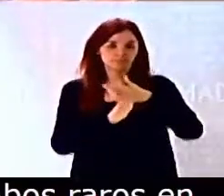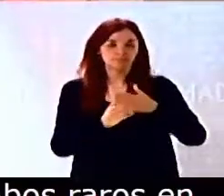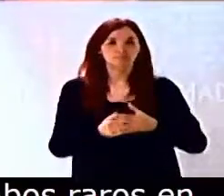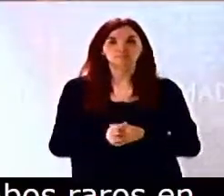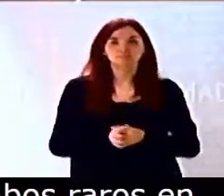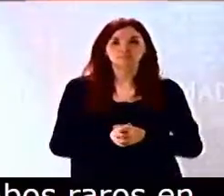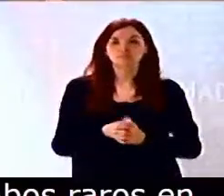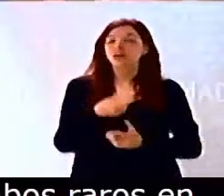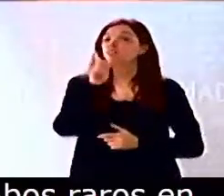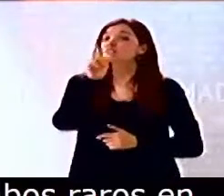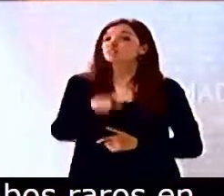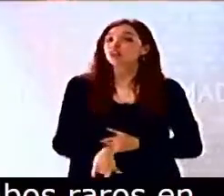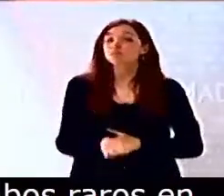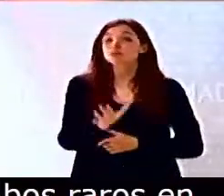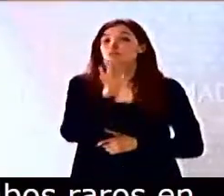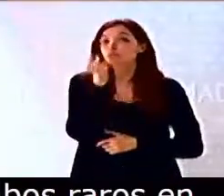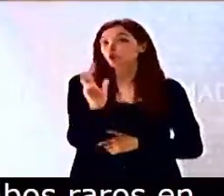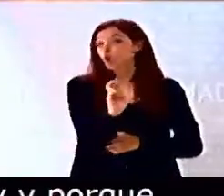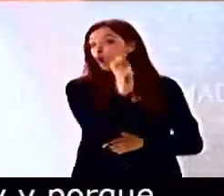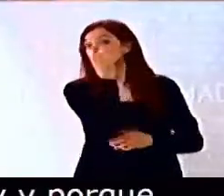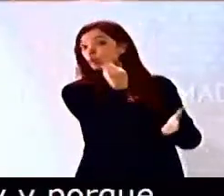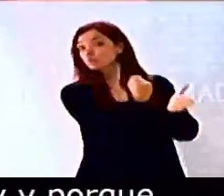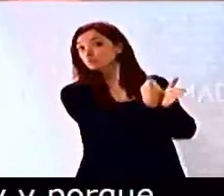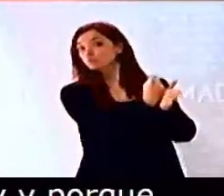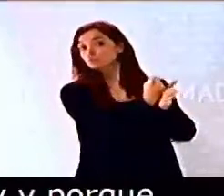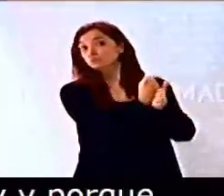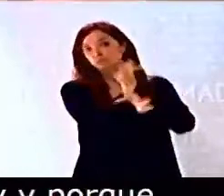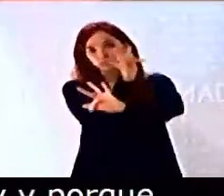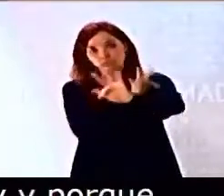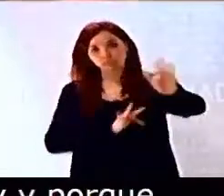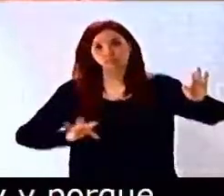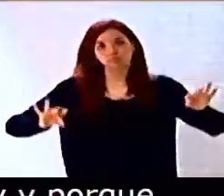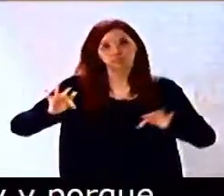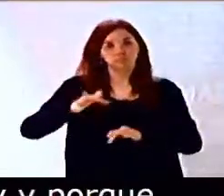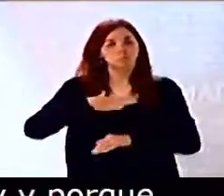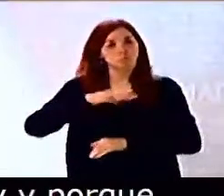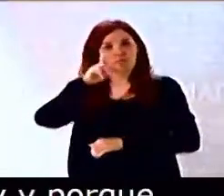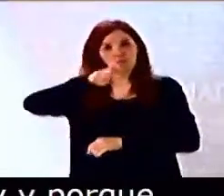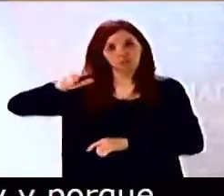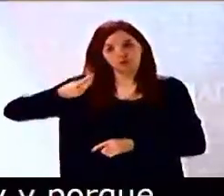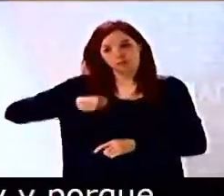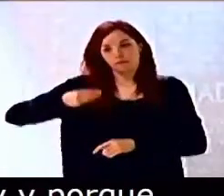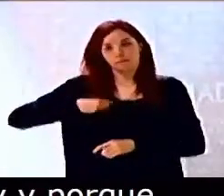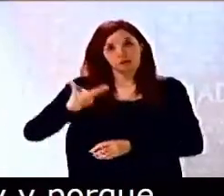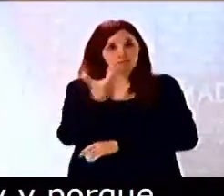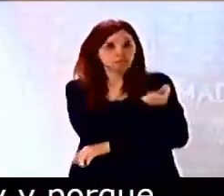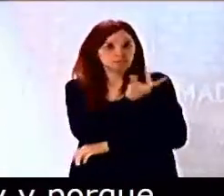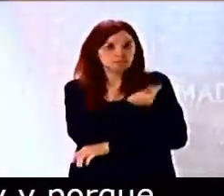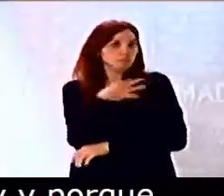Y porque disponemos de otras vacunas que se le pueden administrar a esa población.